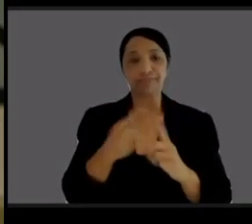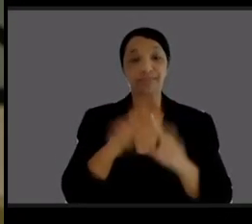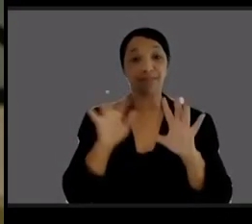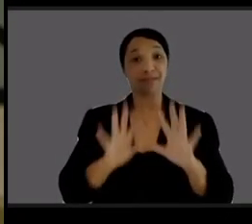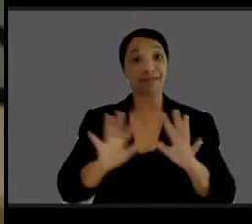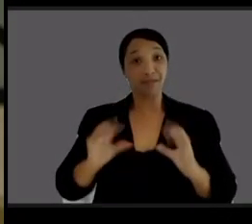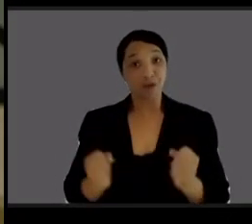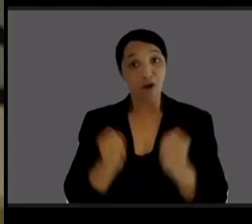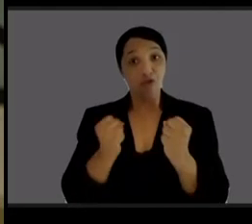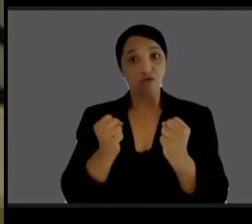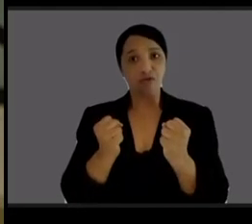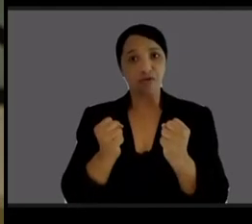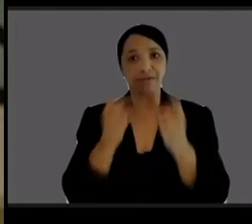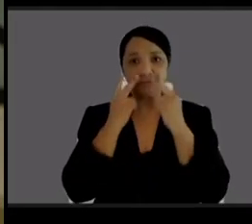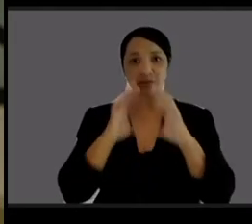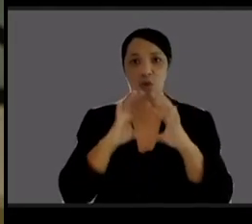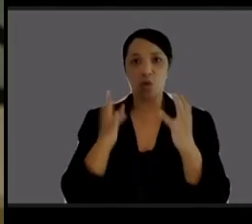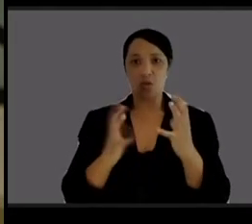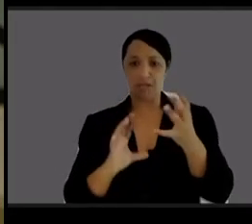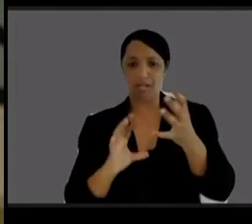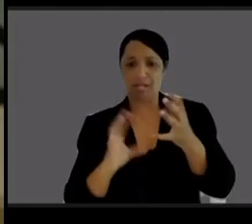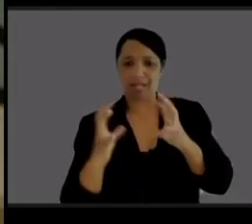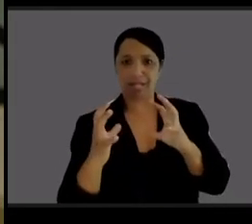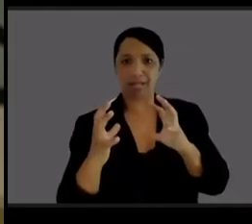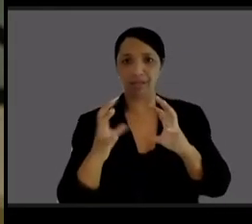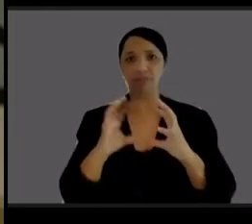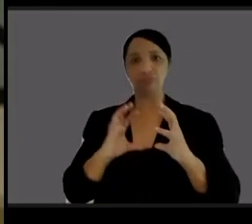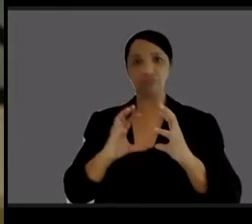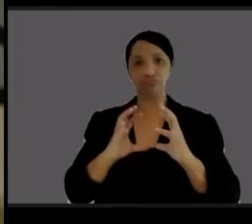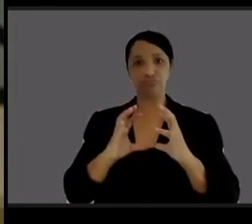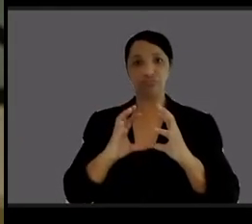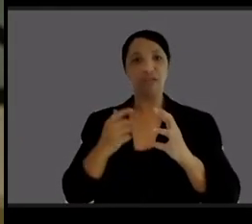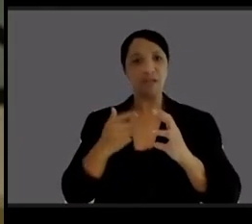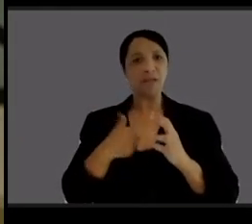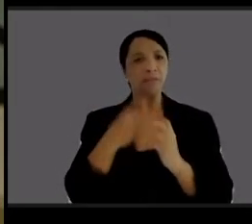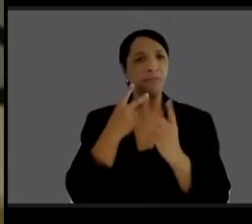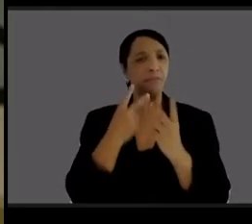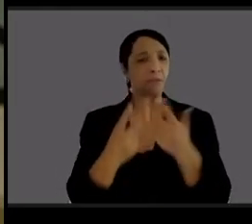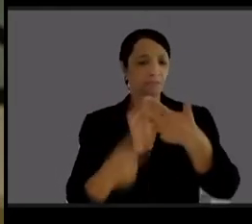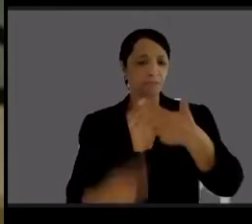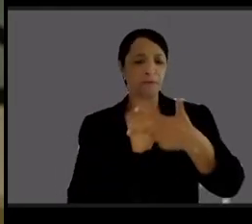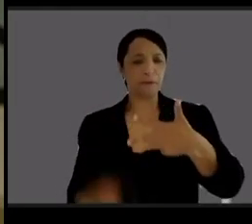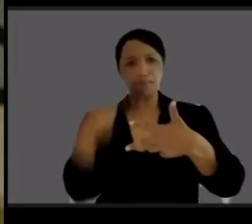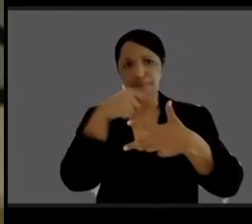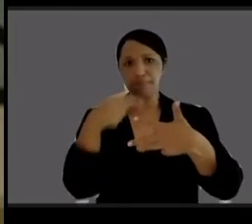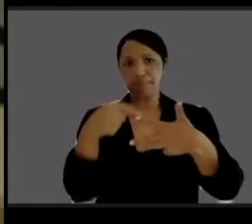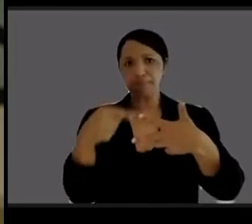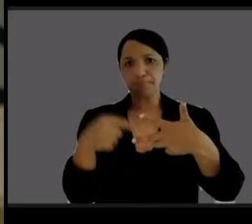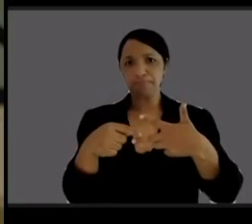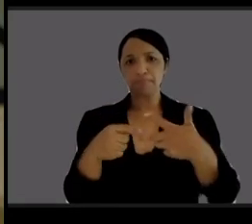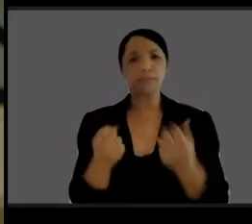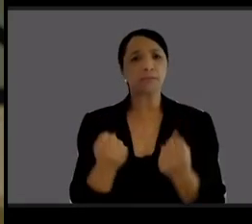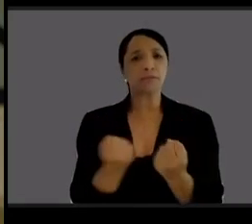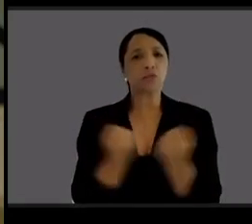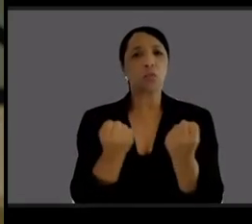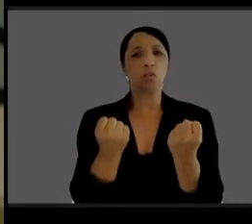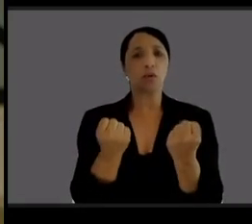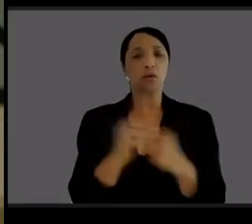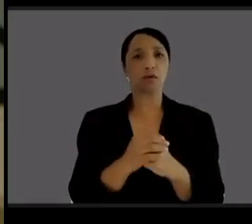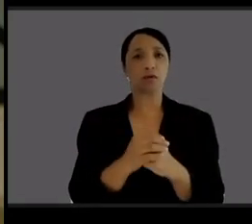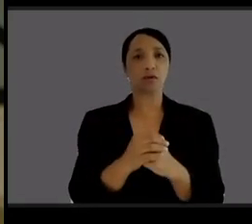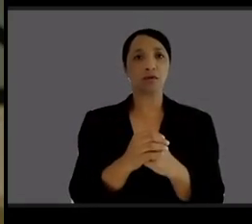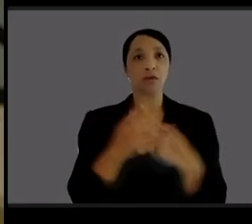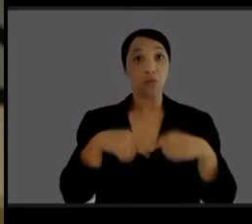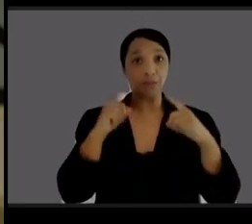para poder tomar medidas contra el cambio climático y construir un mundo mejor. Veo tres áreas de actuación. En primer lugar, debemos de